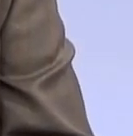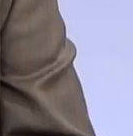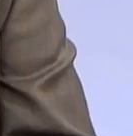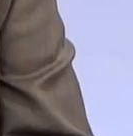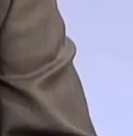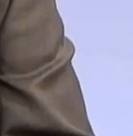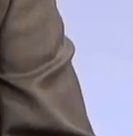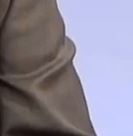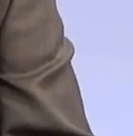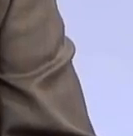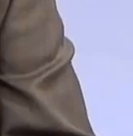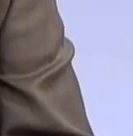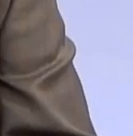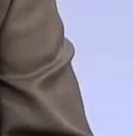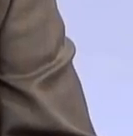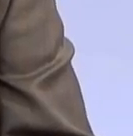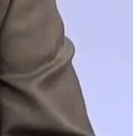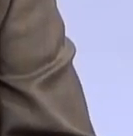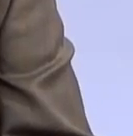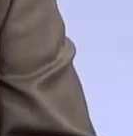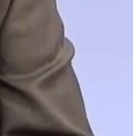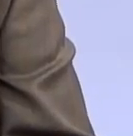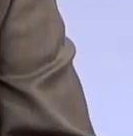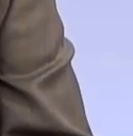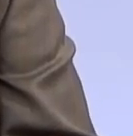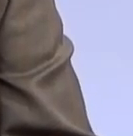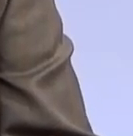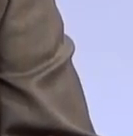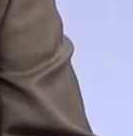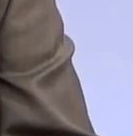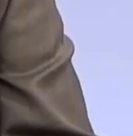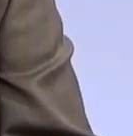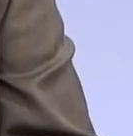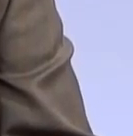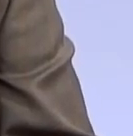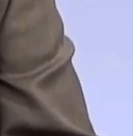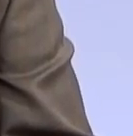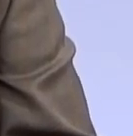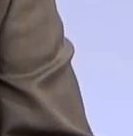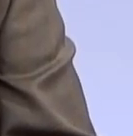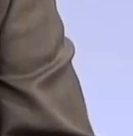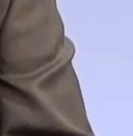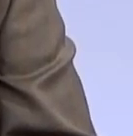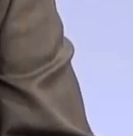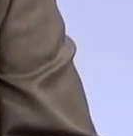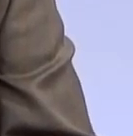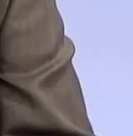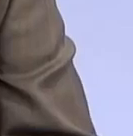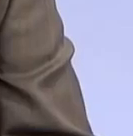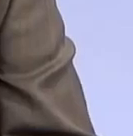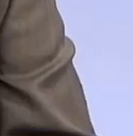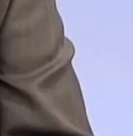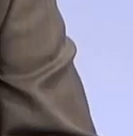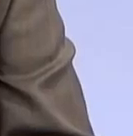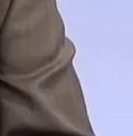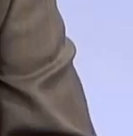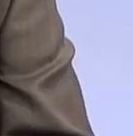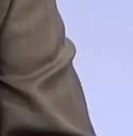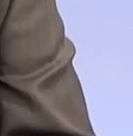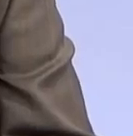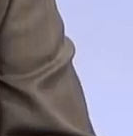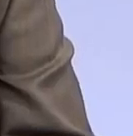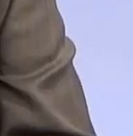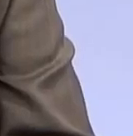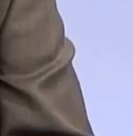quienes tienen recursos en los paraísos fiscales no puedan desempeñar funciones importantes del